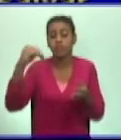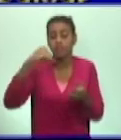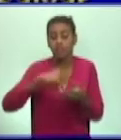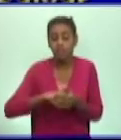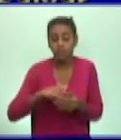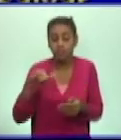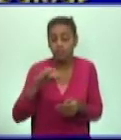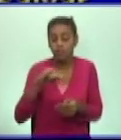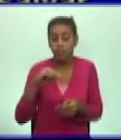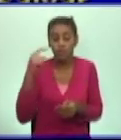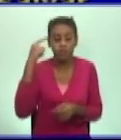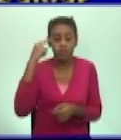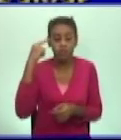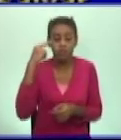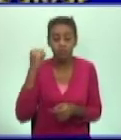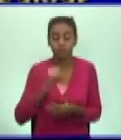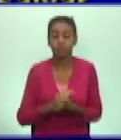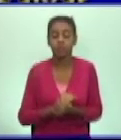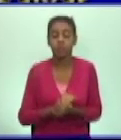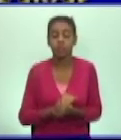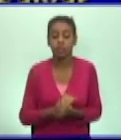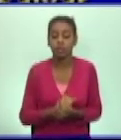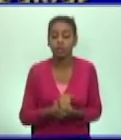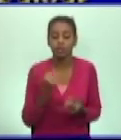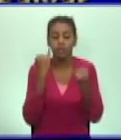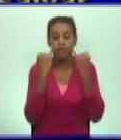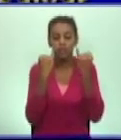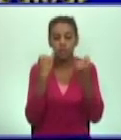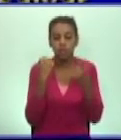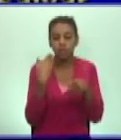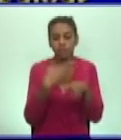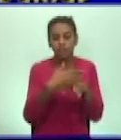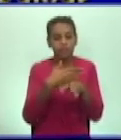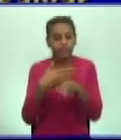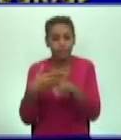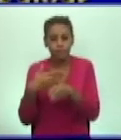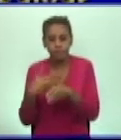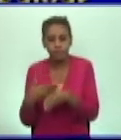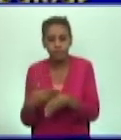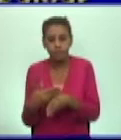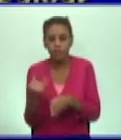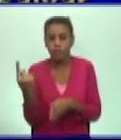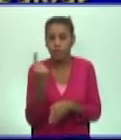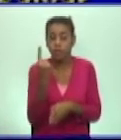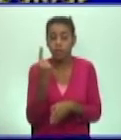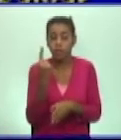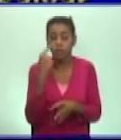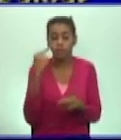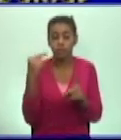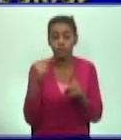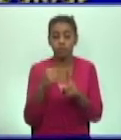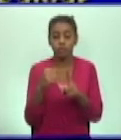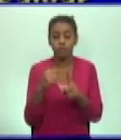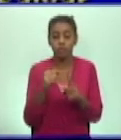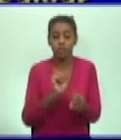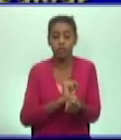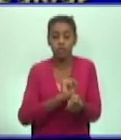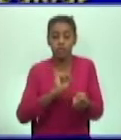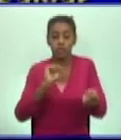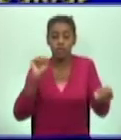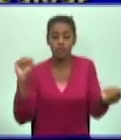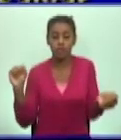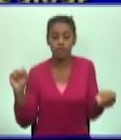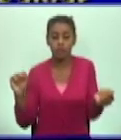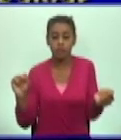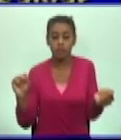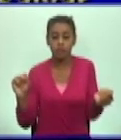Vietnam. Claro, hay intereses diferentes, muchachos, bueno que usted lo conozca. Primero, los intereses de conquistar y de liberar una nación y de